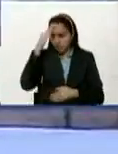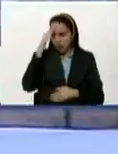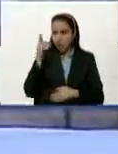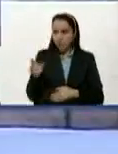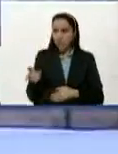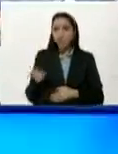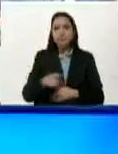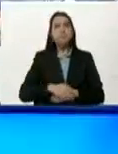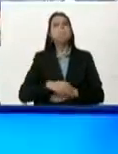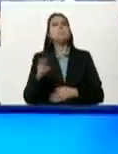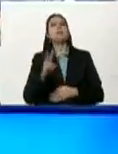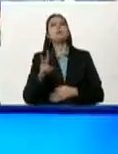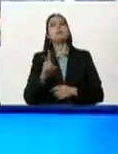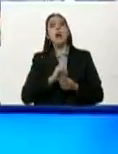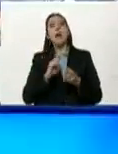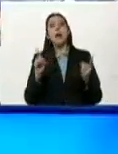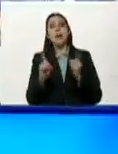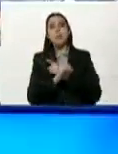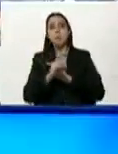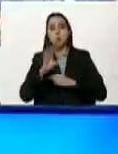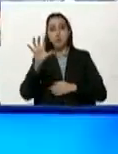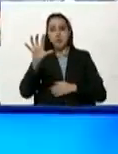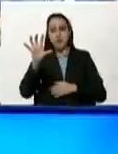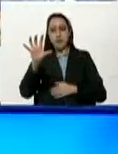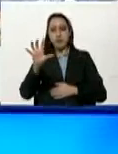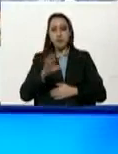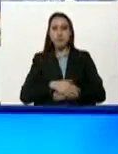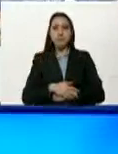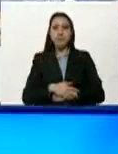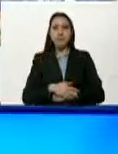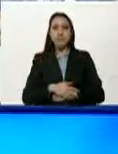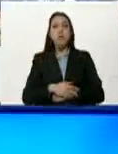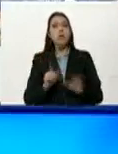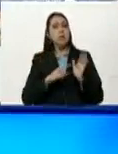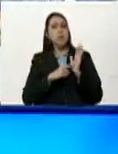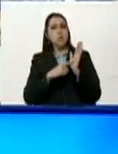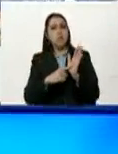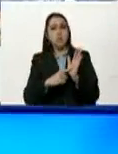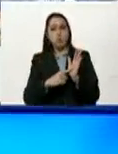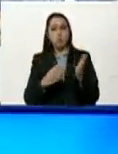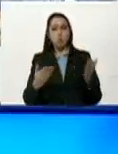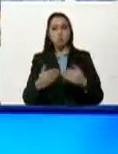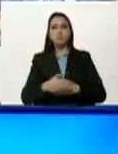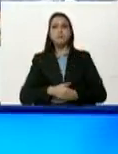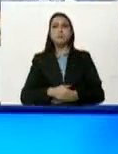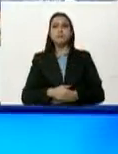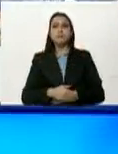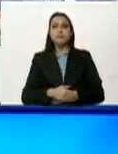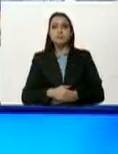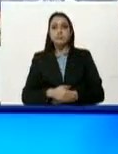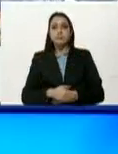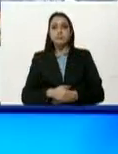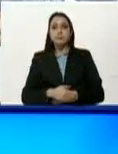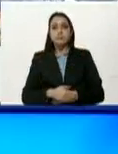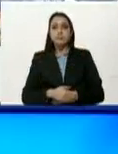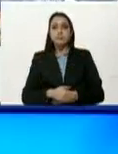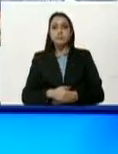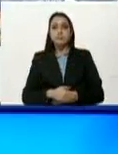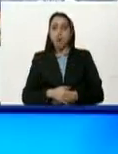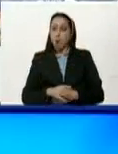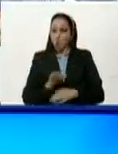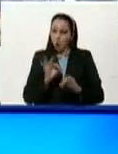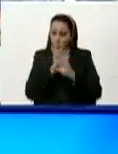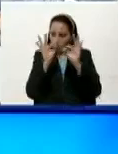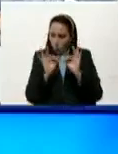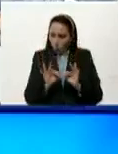venezuela cambio y se demostró por un lado